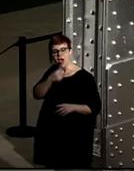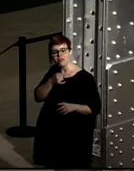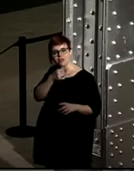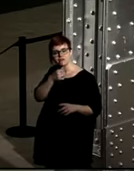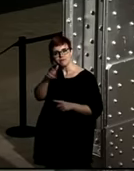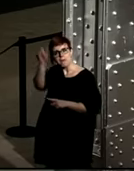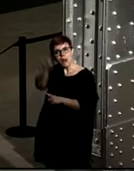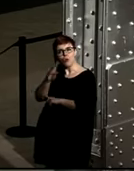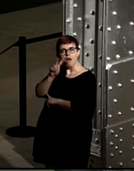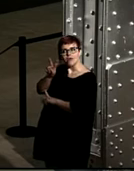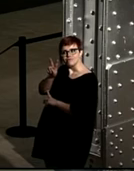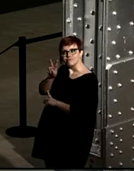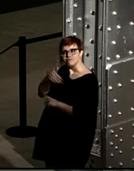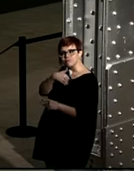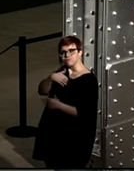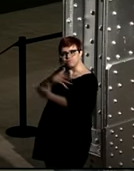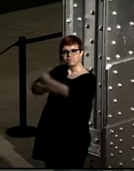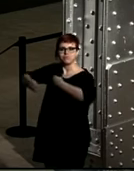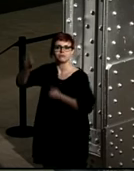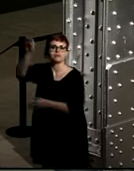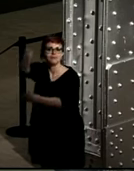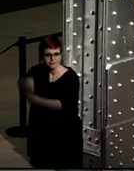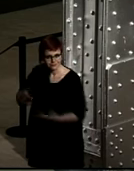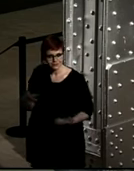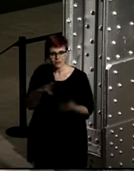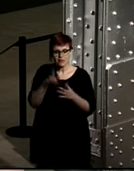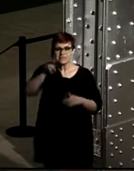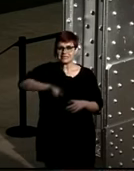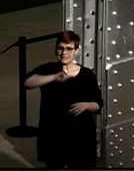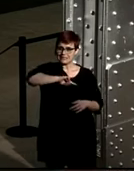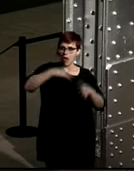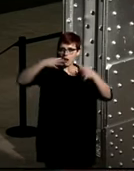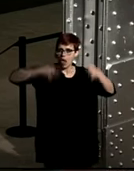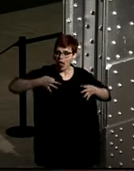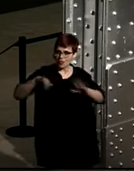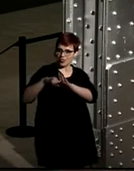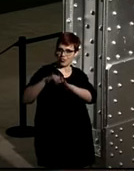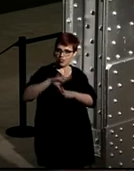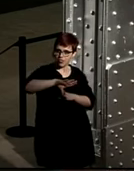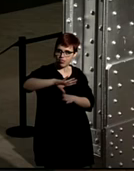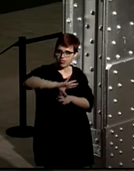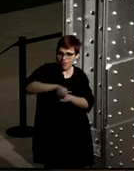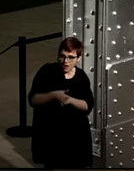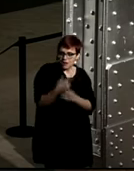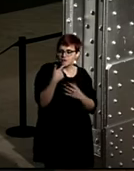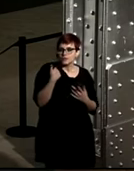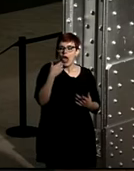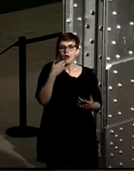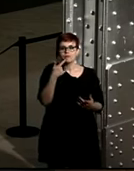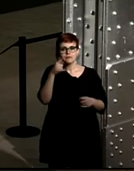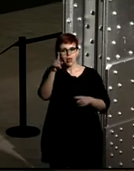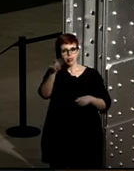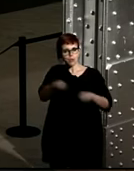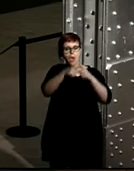poco identificado. Que la sienta más real también, ¿no? Más real y cercana, y puede ser de un tipo de comedia de un tono o de